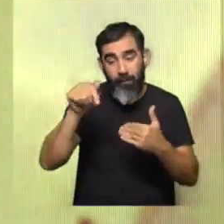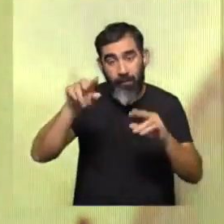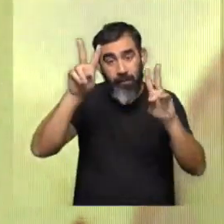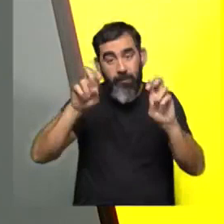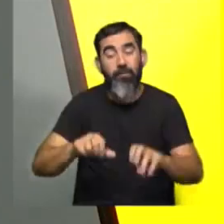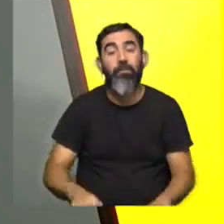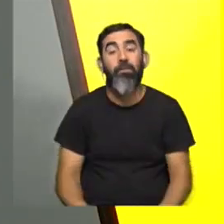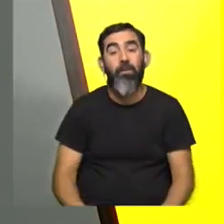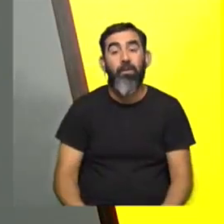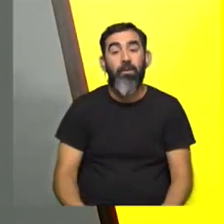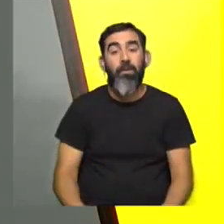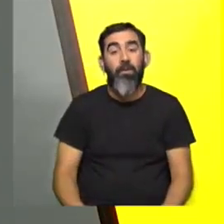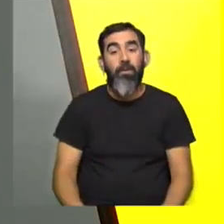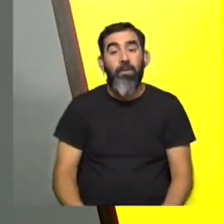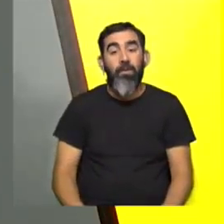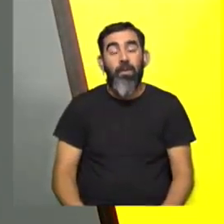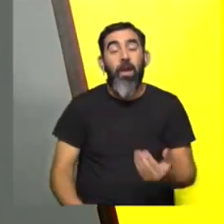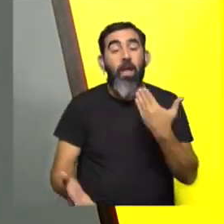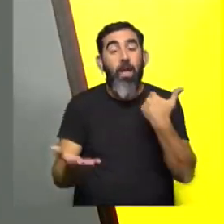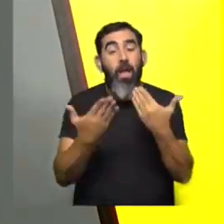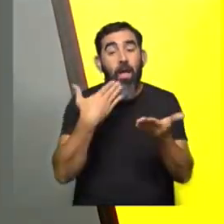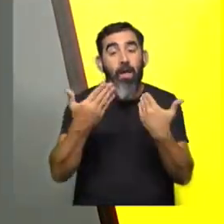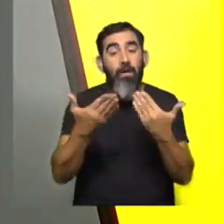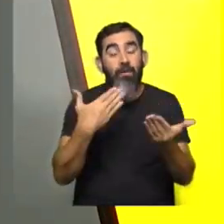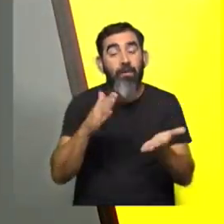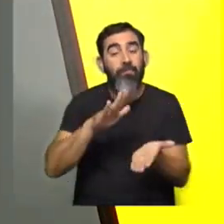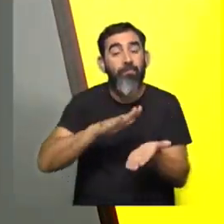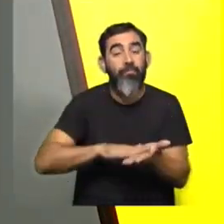este informe vamos a hablar un poquito de